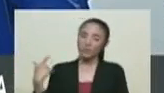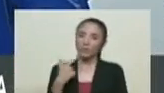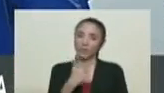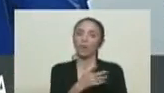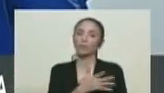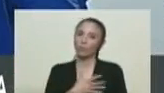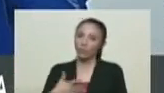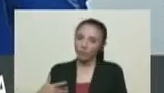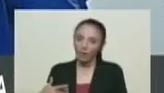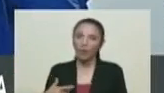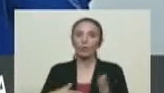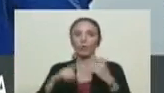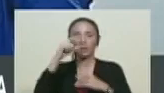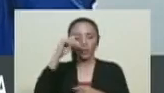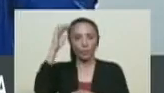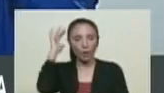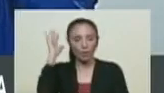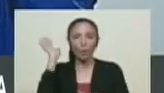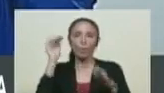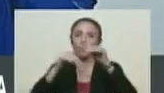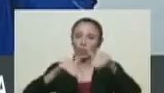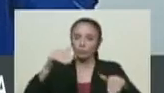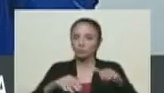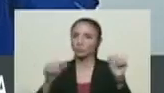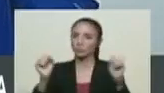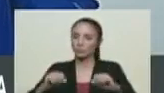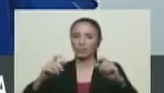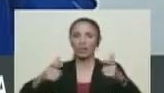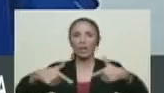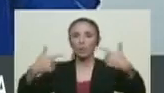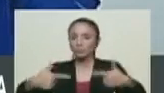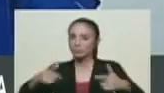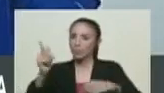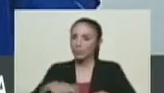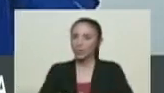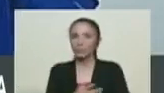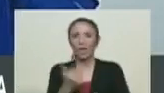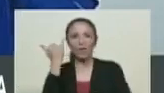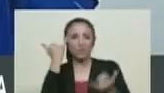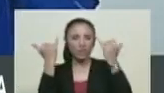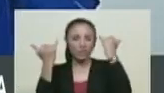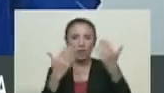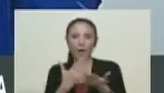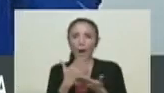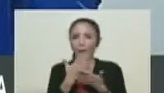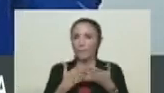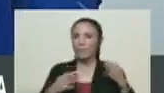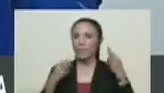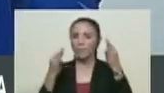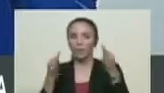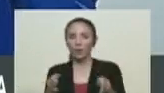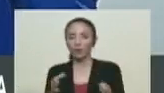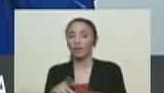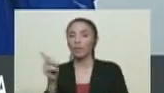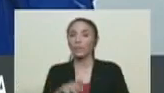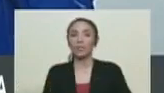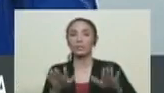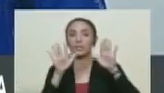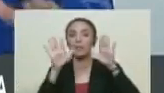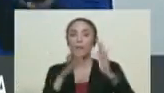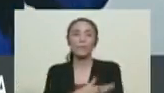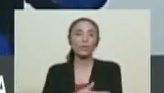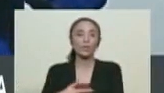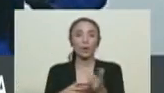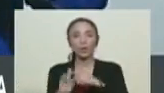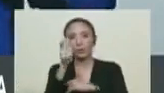candidato presidencial para derrotarlo con ideas, con propuestas y con 10 millones de votos. Eso es lo que yo